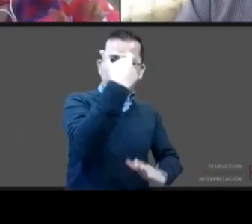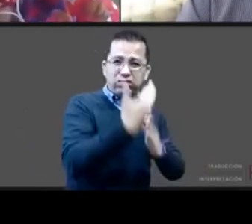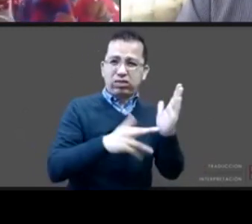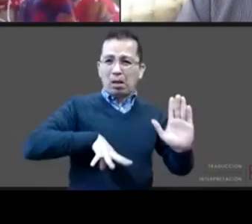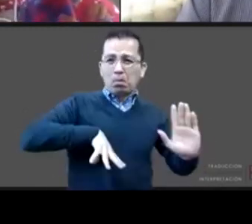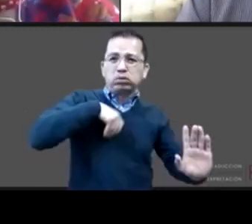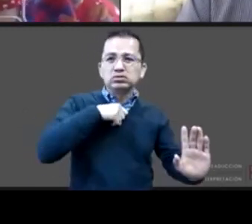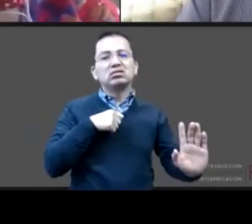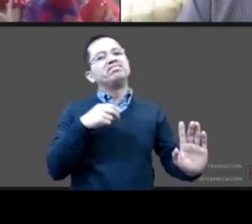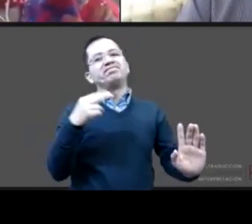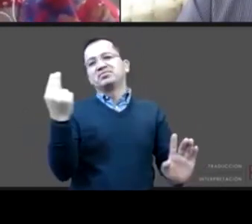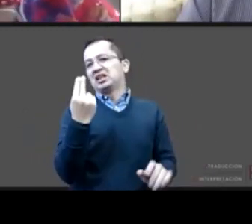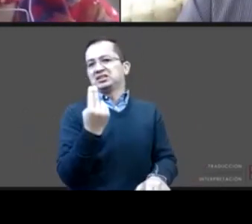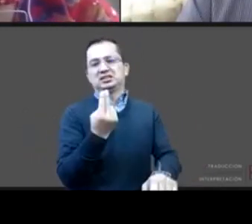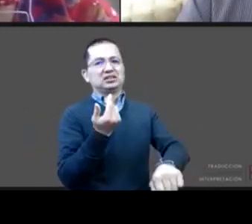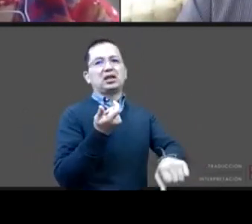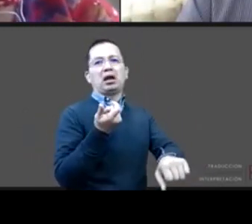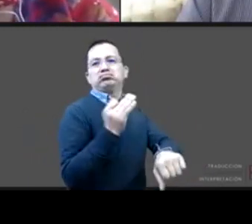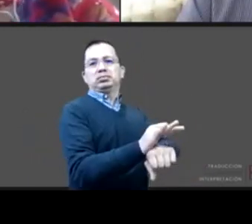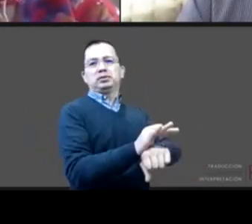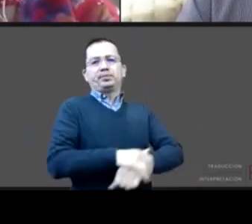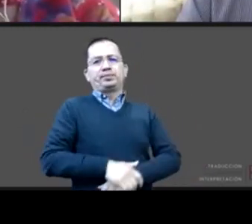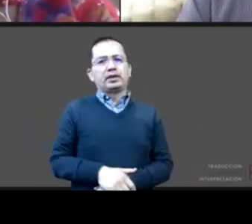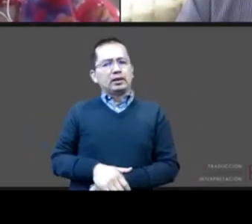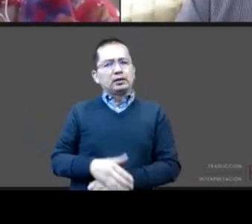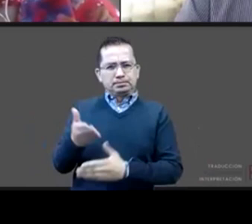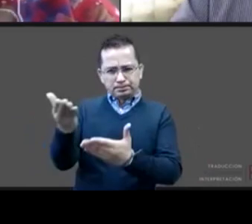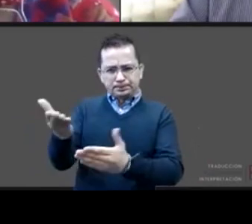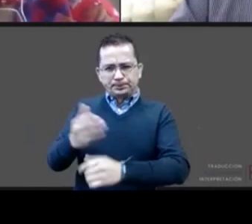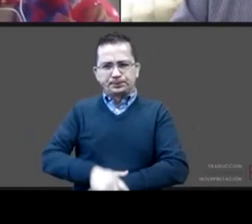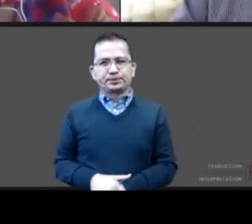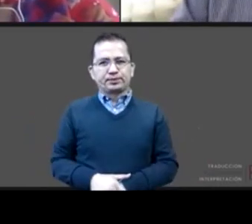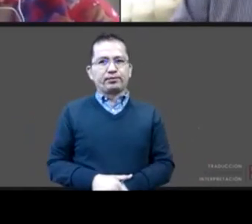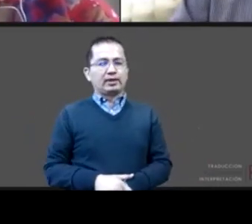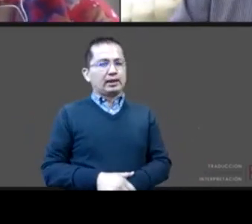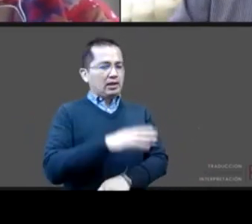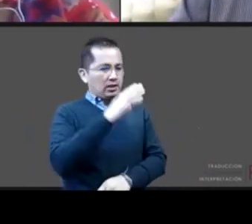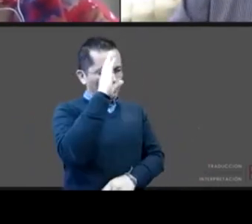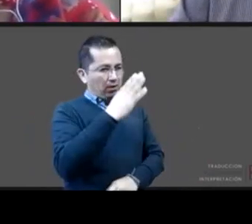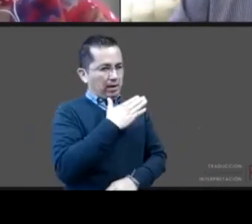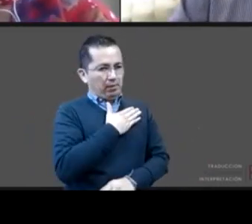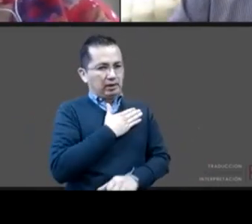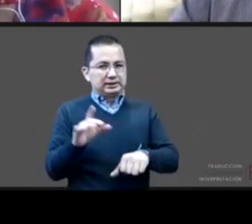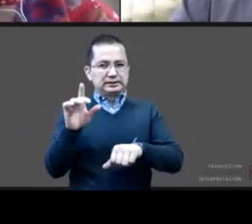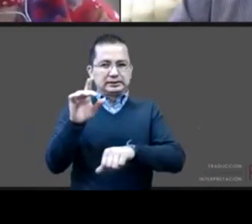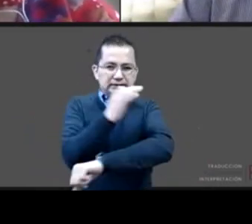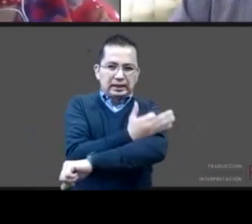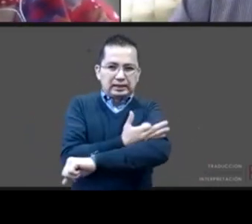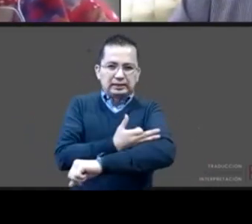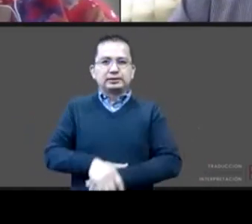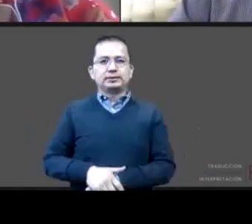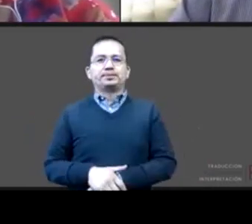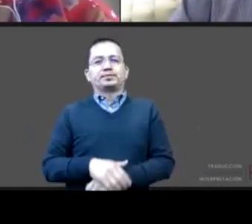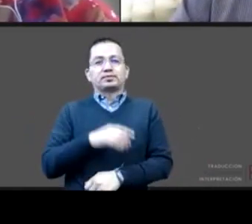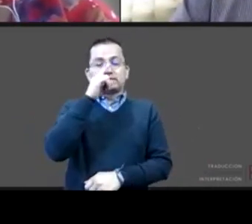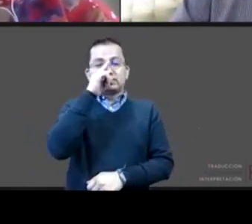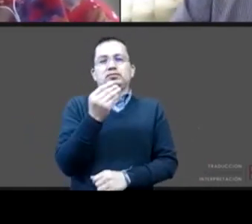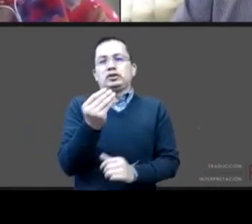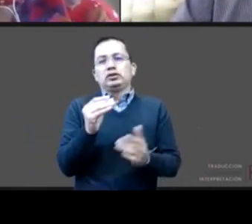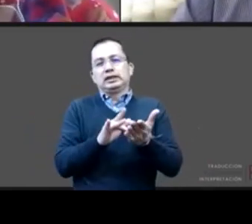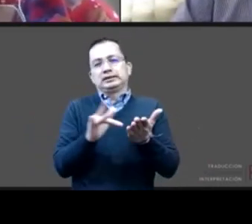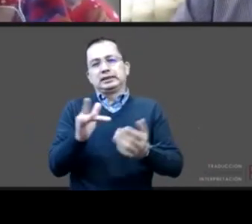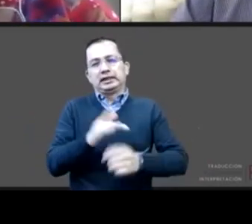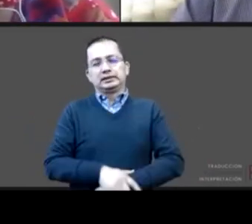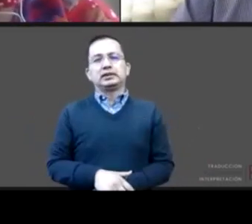Hola, buenas tardes. Primero que nada, muchísimas gracias por esta invitación. Bueno, como ya dijo Juan